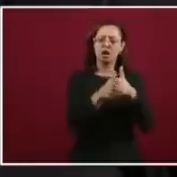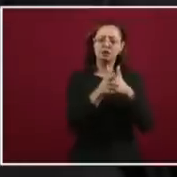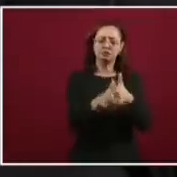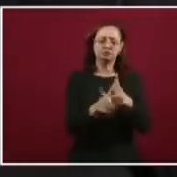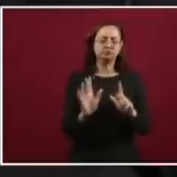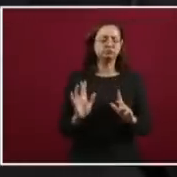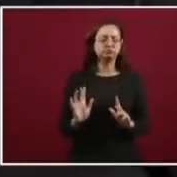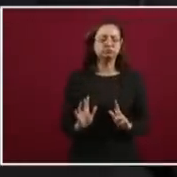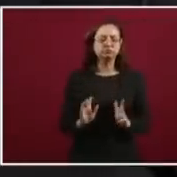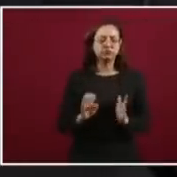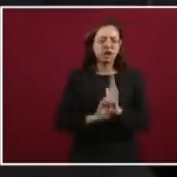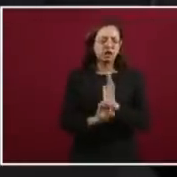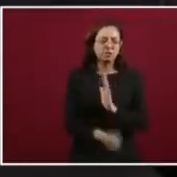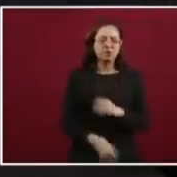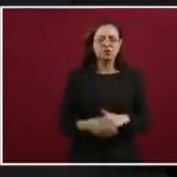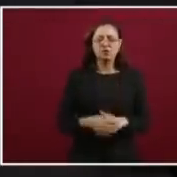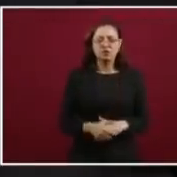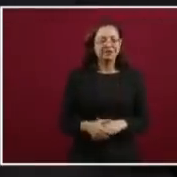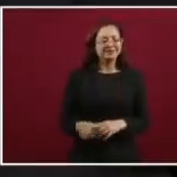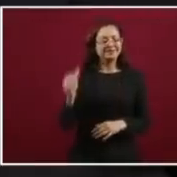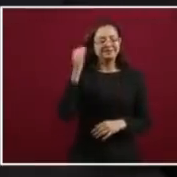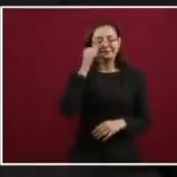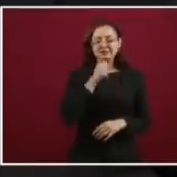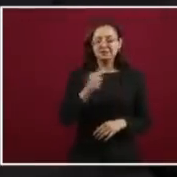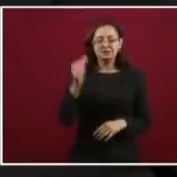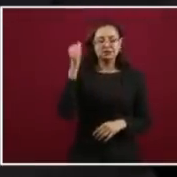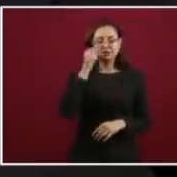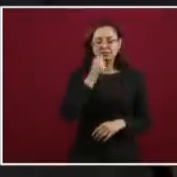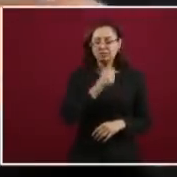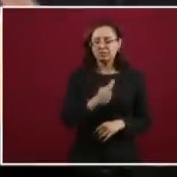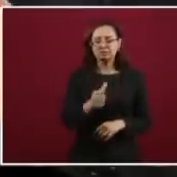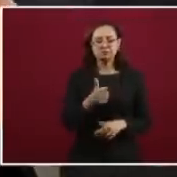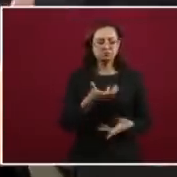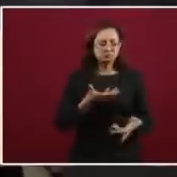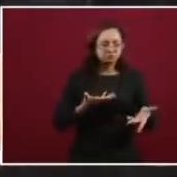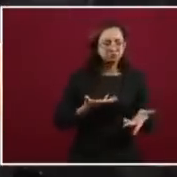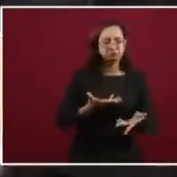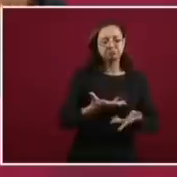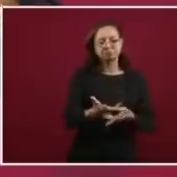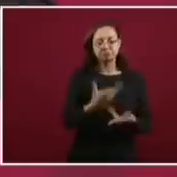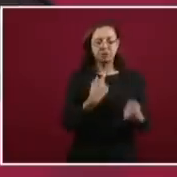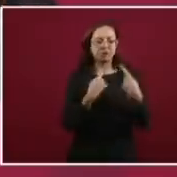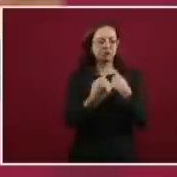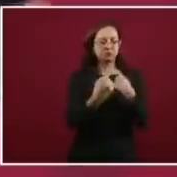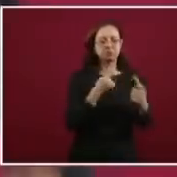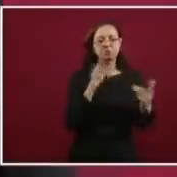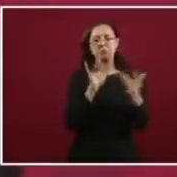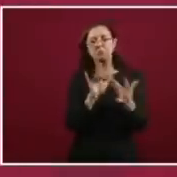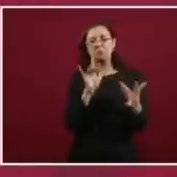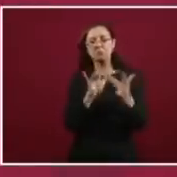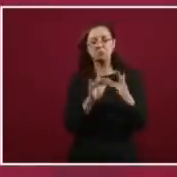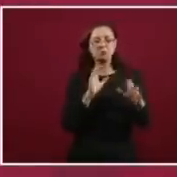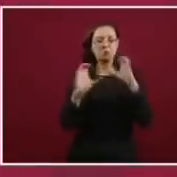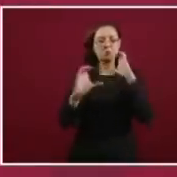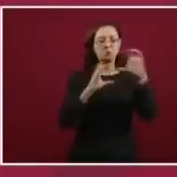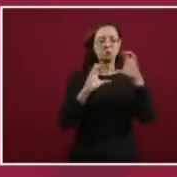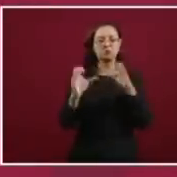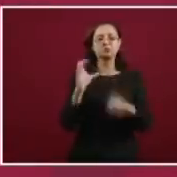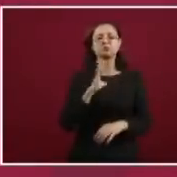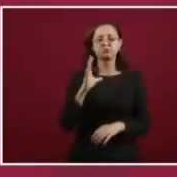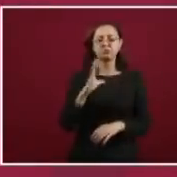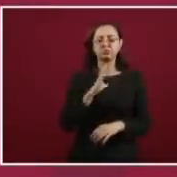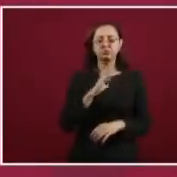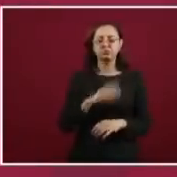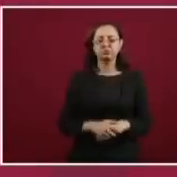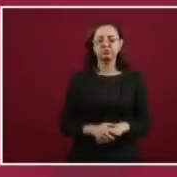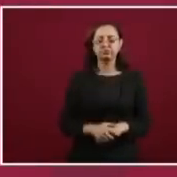por ejemplo siempre hemos estado en comunicación me